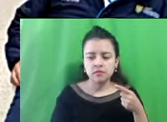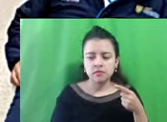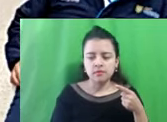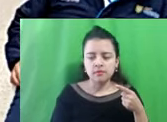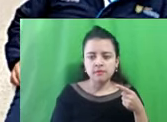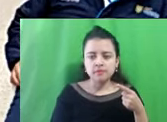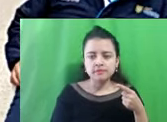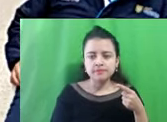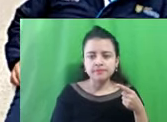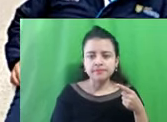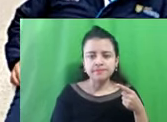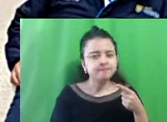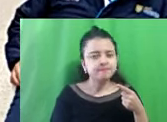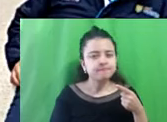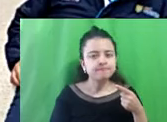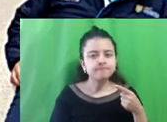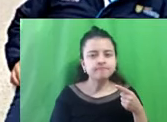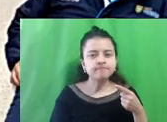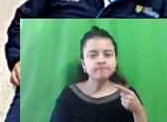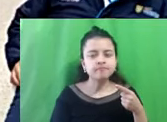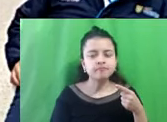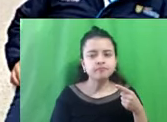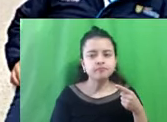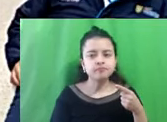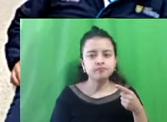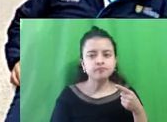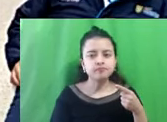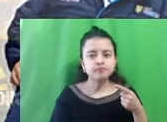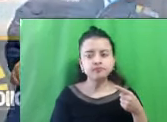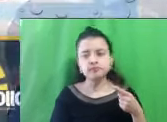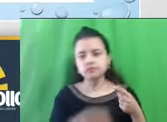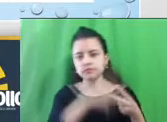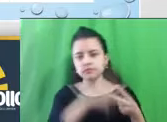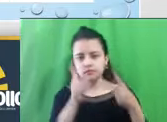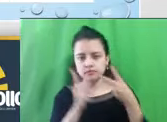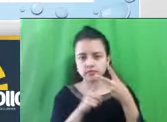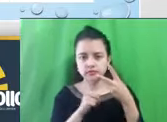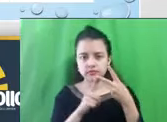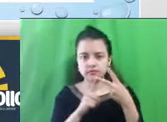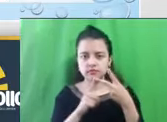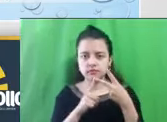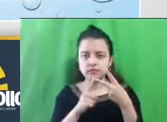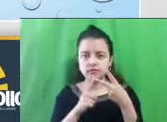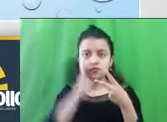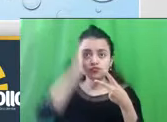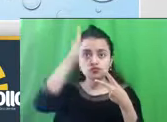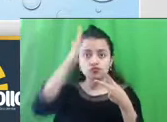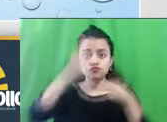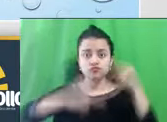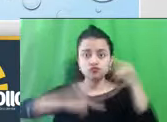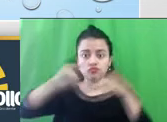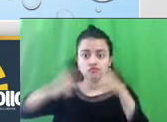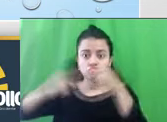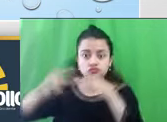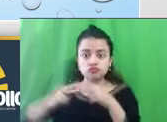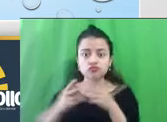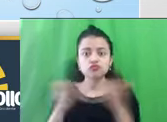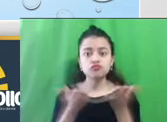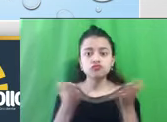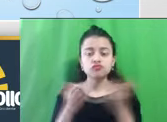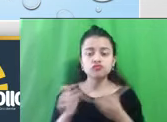¿listo? 54 litros por segundo. La segunda petar es la que se va a construir en Santa Marta. Esa petar tiene un caudal